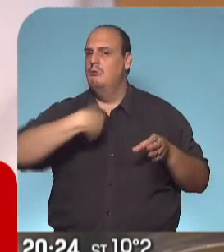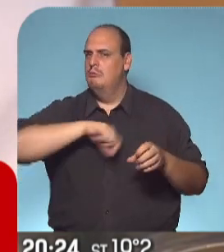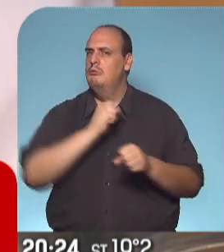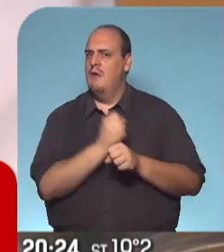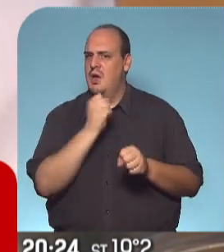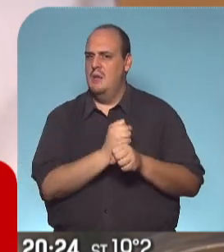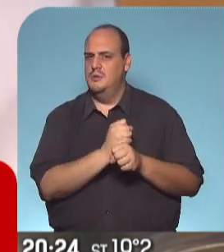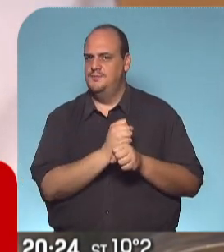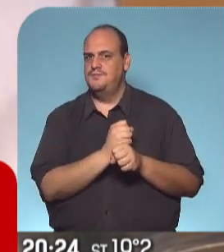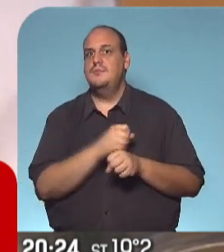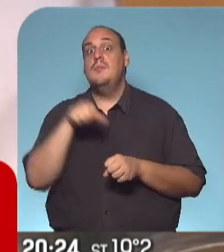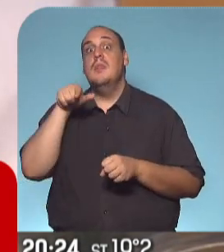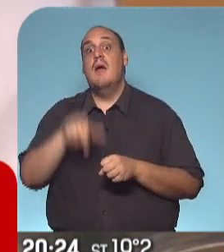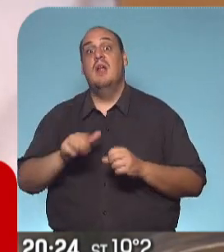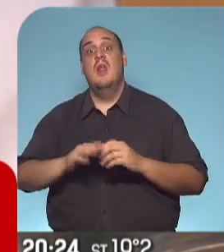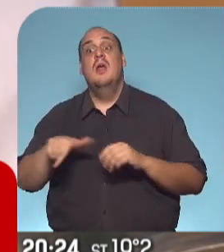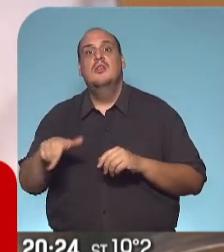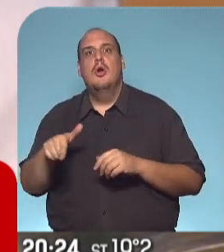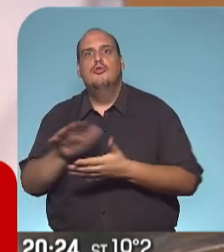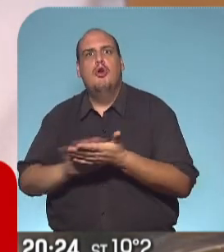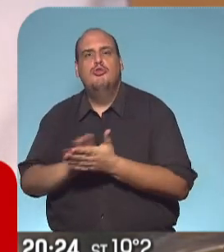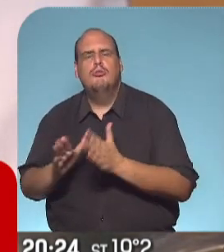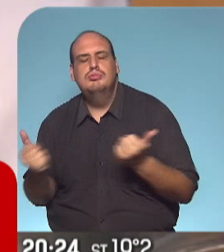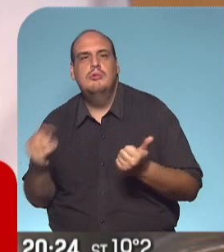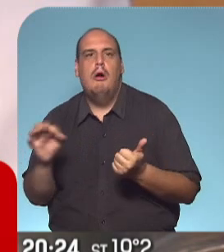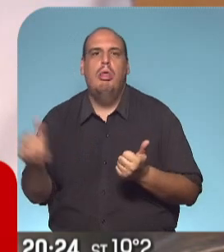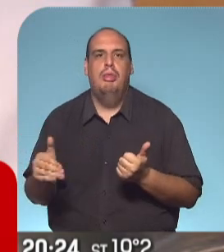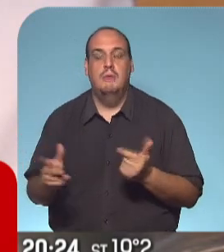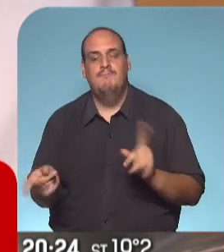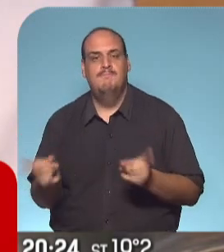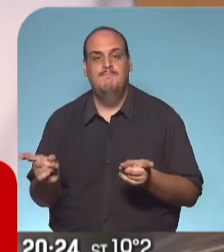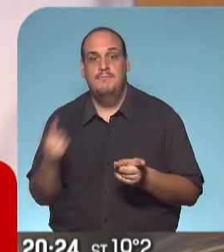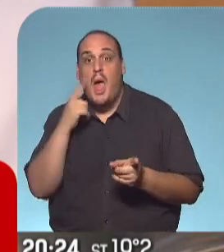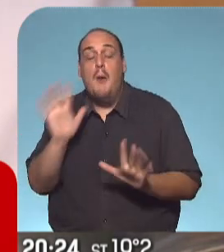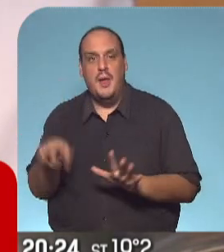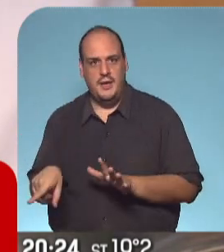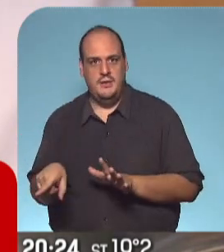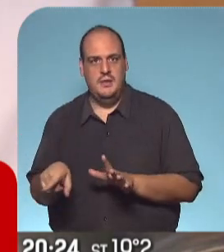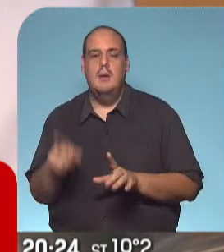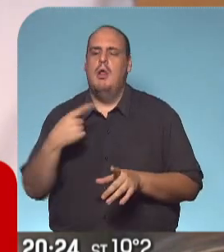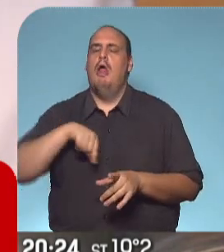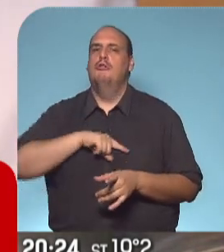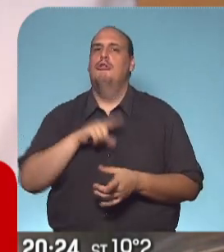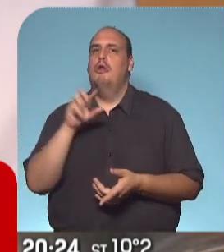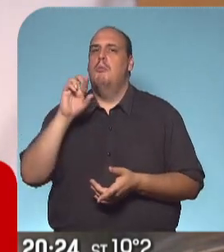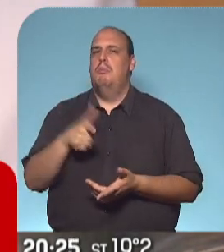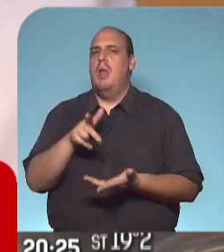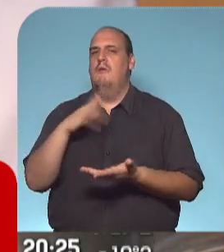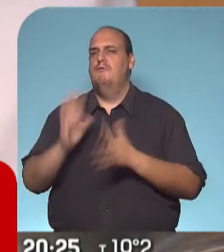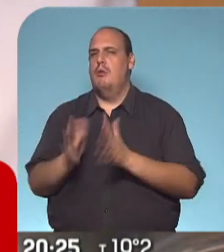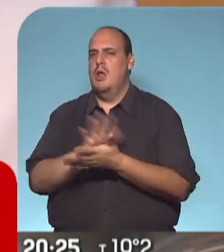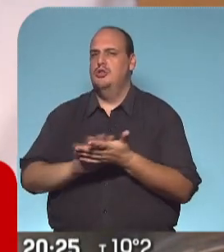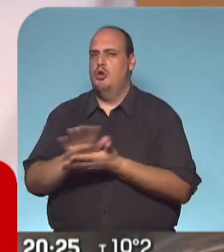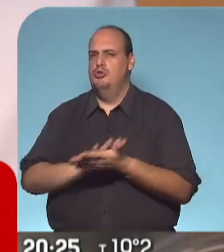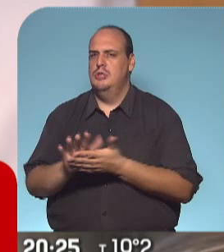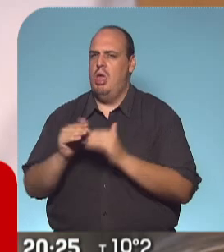que ver a qué velocidad se termina resolviendo eso. Pero lo importante es ir ya comenzando a resolver ese problema de esta carga